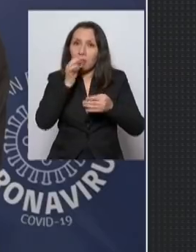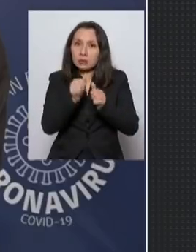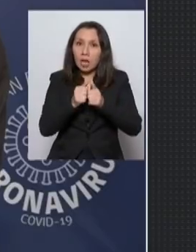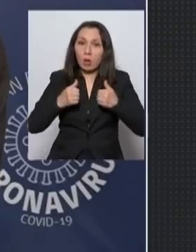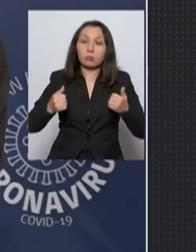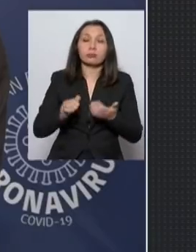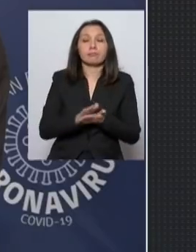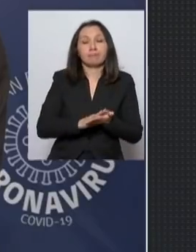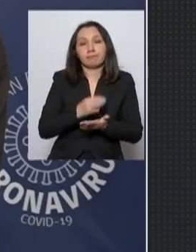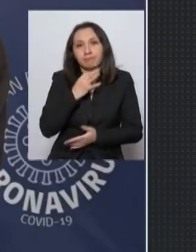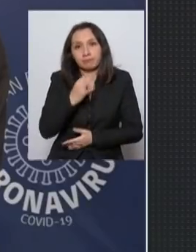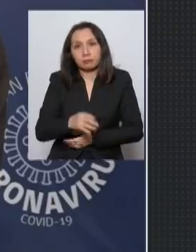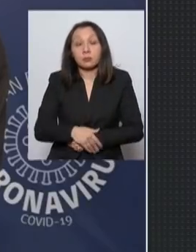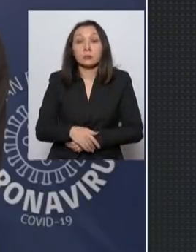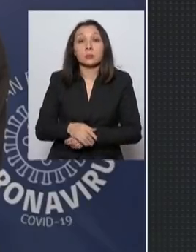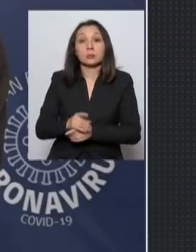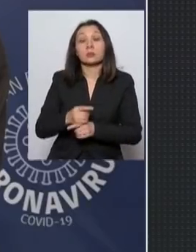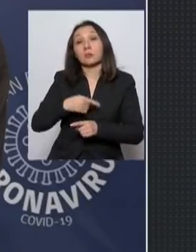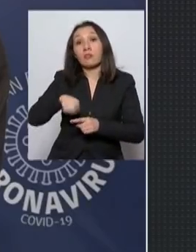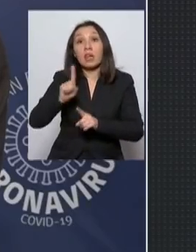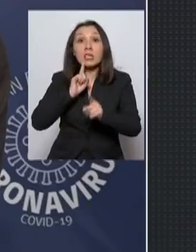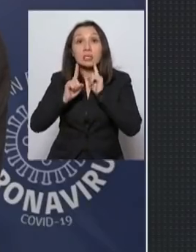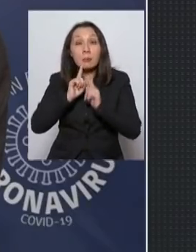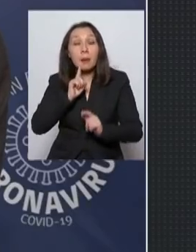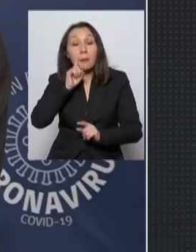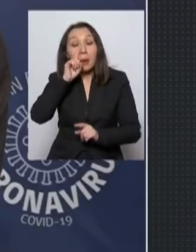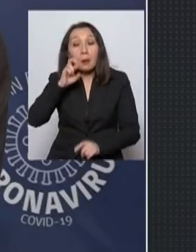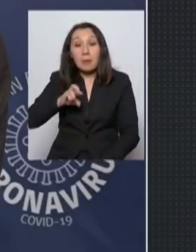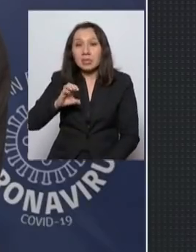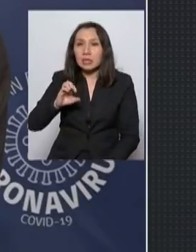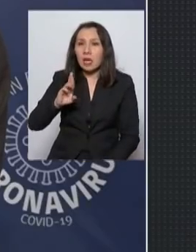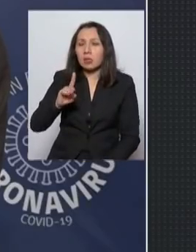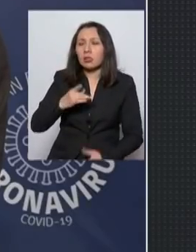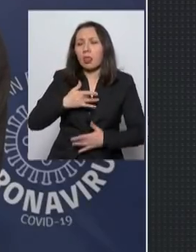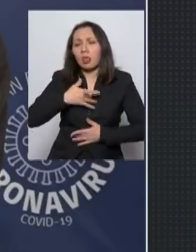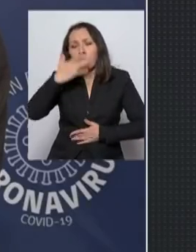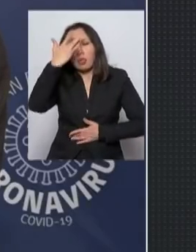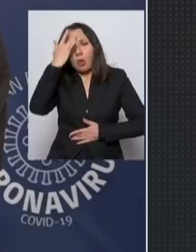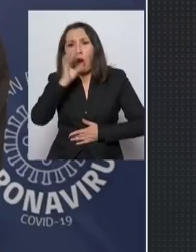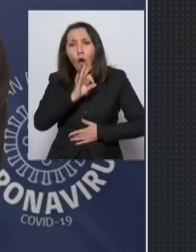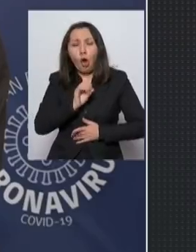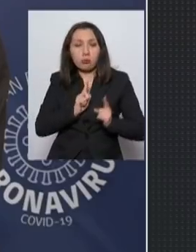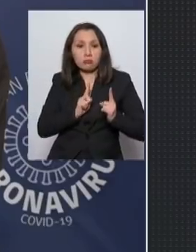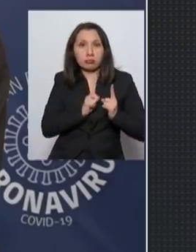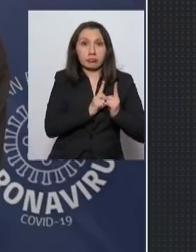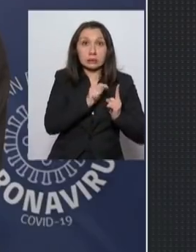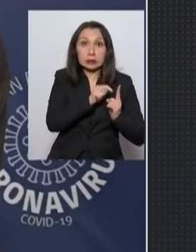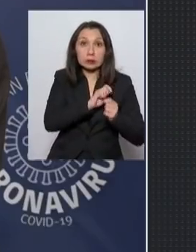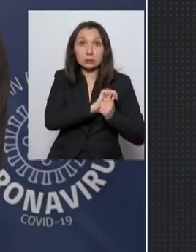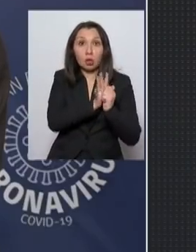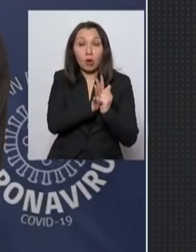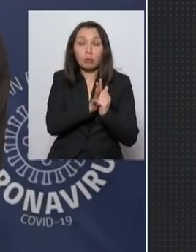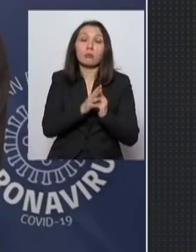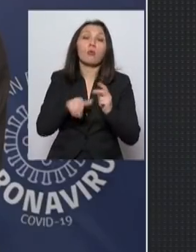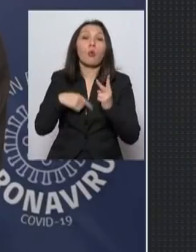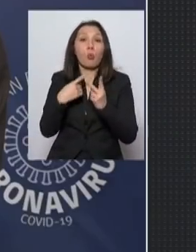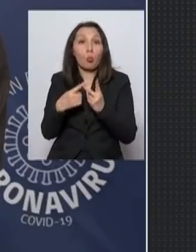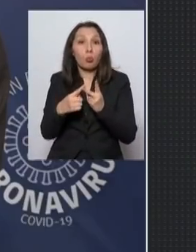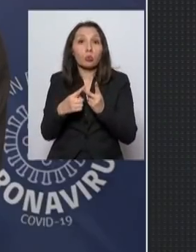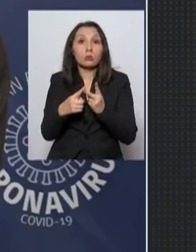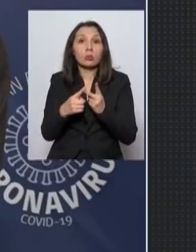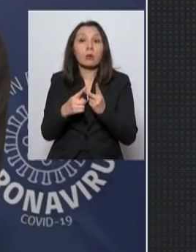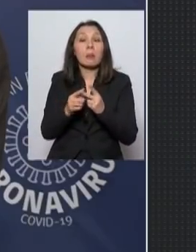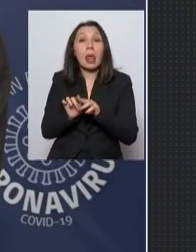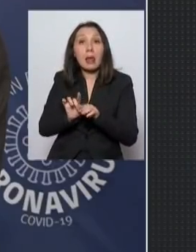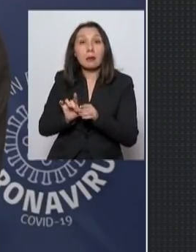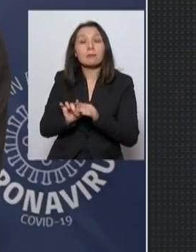autoridad. Vale decir, que se haga exámenes de PCR en personas que tienen síntomas o que son contacto estrecho, uno. Y dos, que para